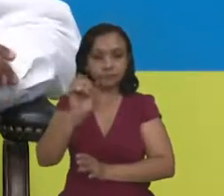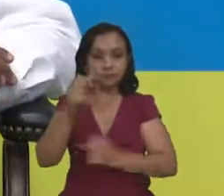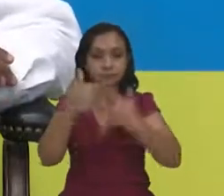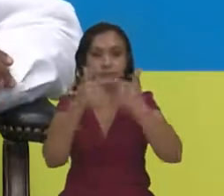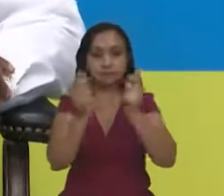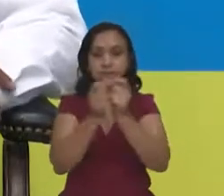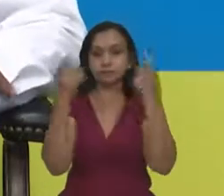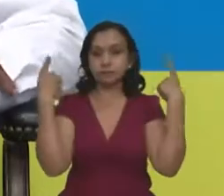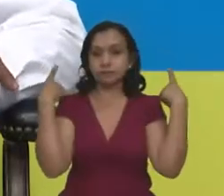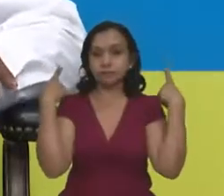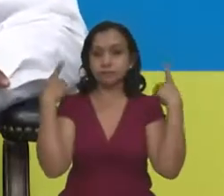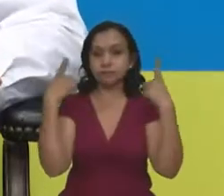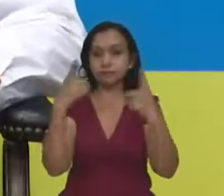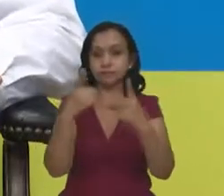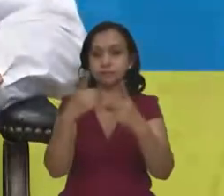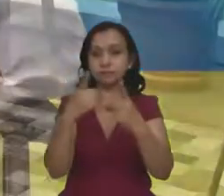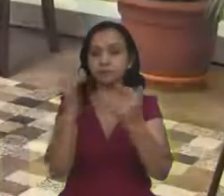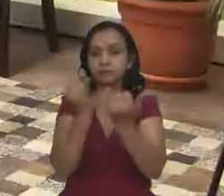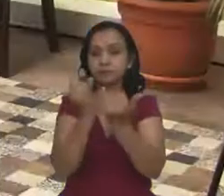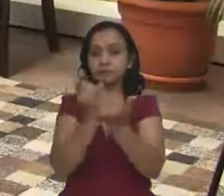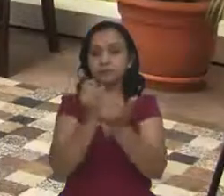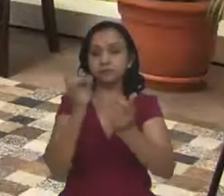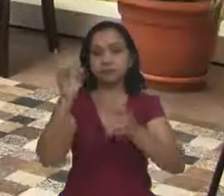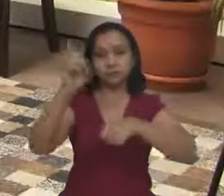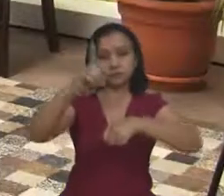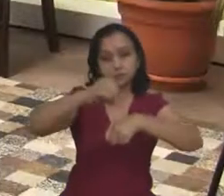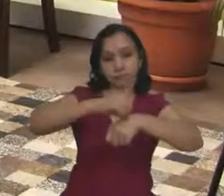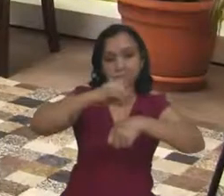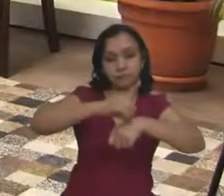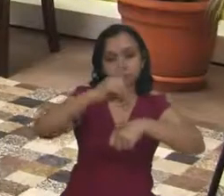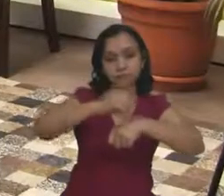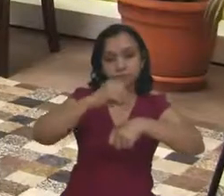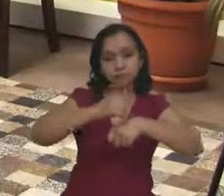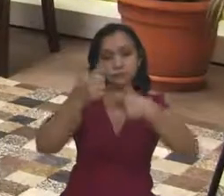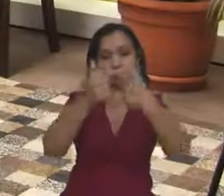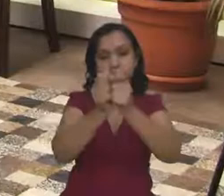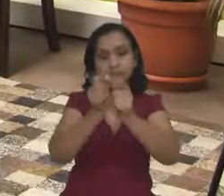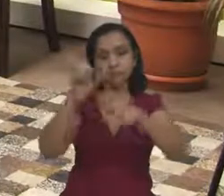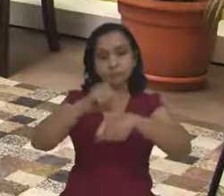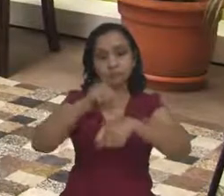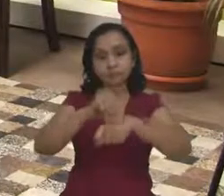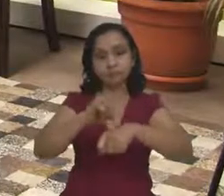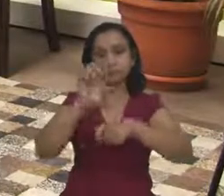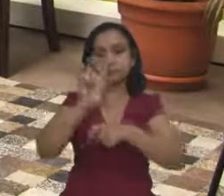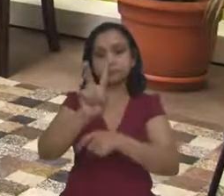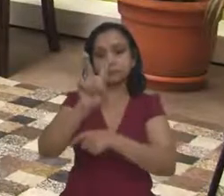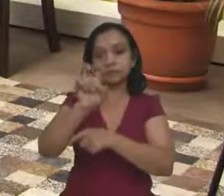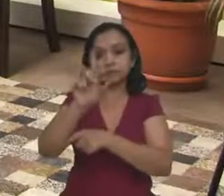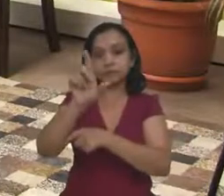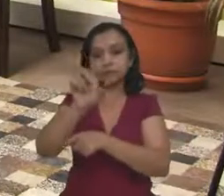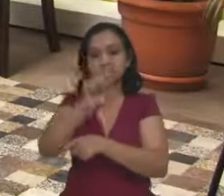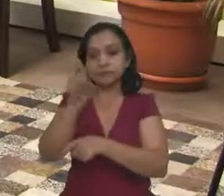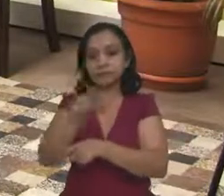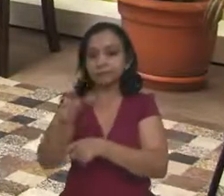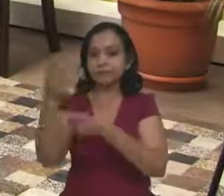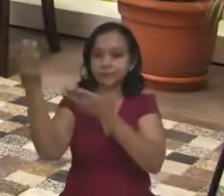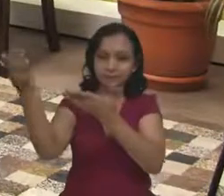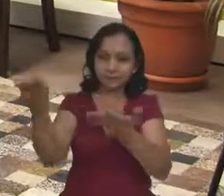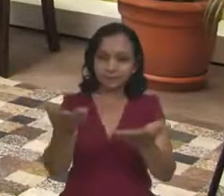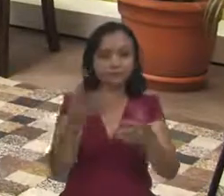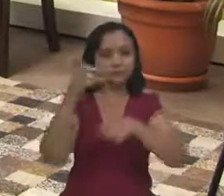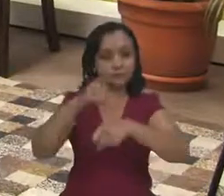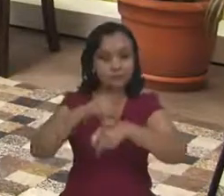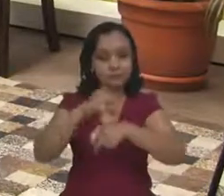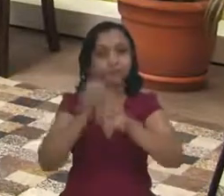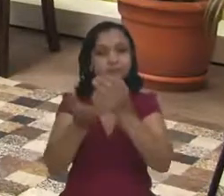médico del Hospital Occidental Fernando Vélez País. Bienvenido, mucho doctor. Gusto. Mucho gusto tenerlo siempre aquí nuevamente. Para servirte.